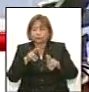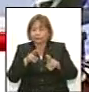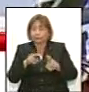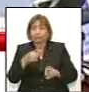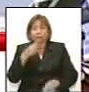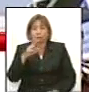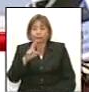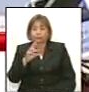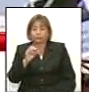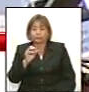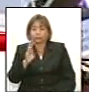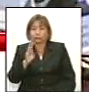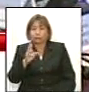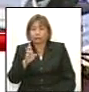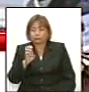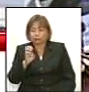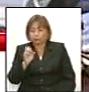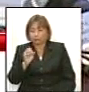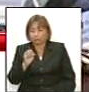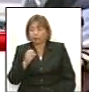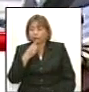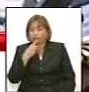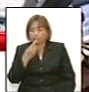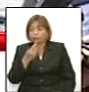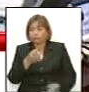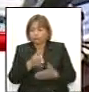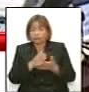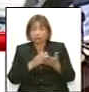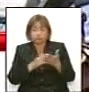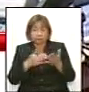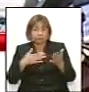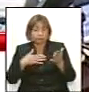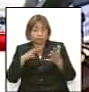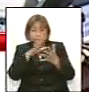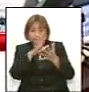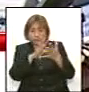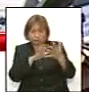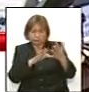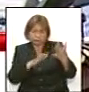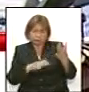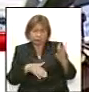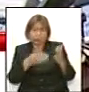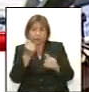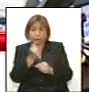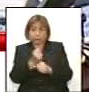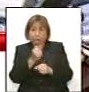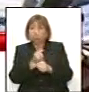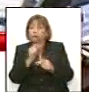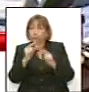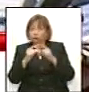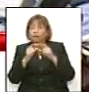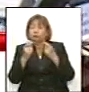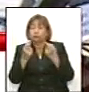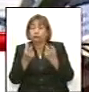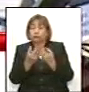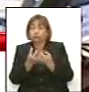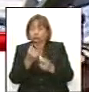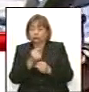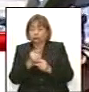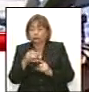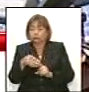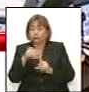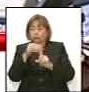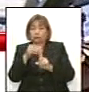Robles, definitivamente Vegeta ha sido parte de nuestro mapeo de trabajo. Existe un grupo de trabajo especial